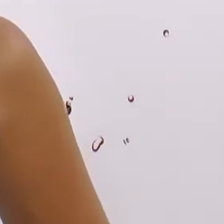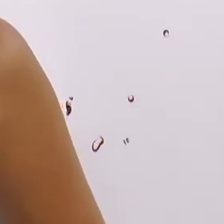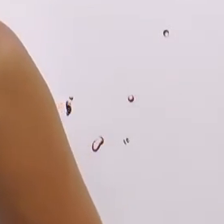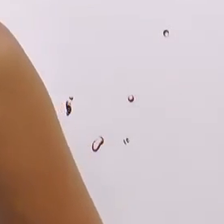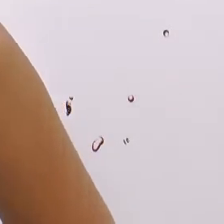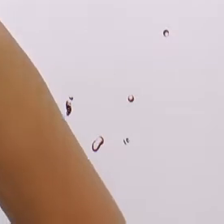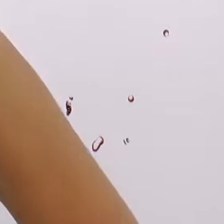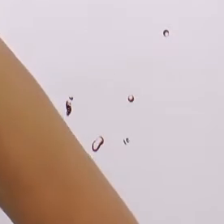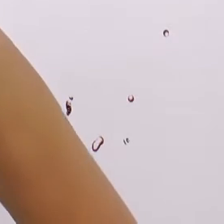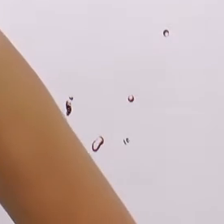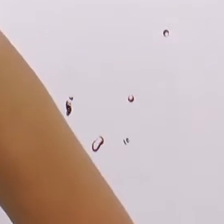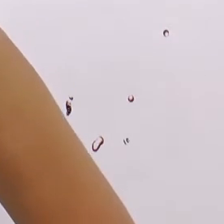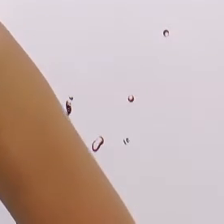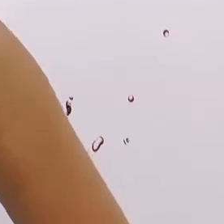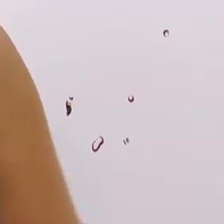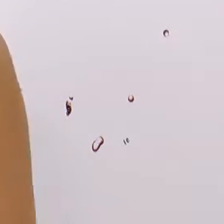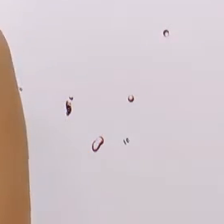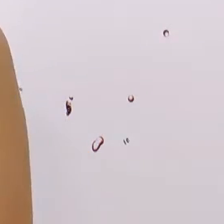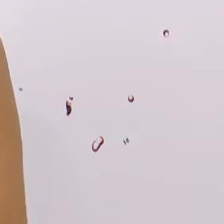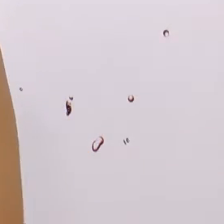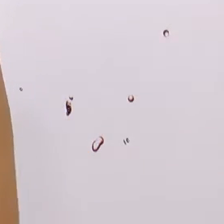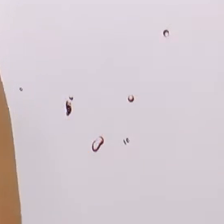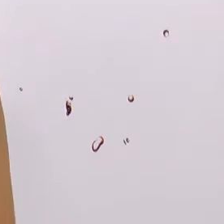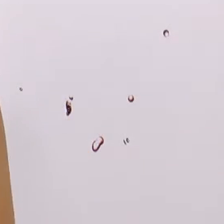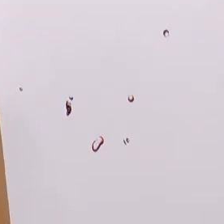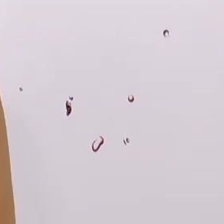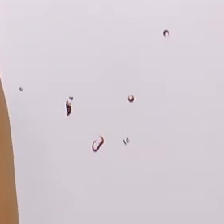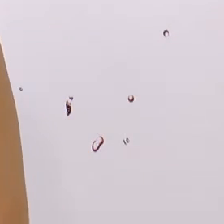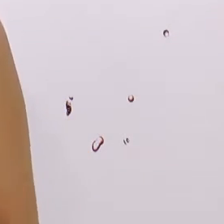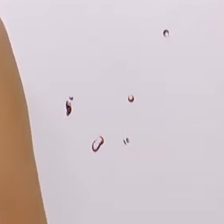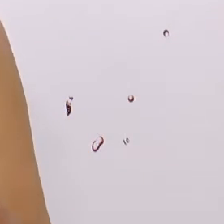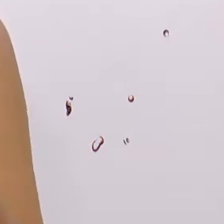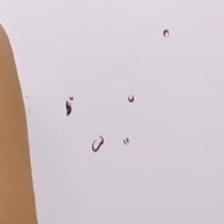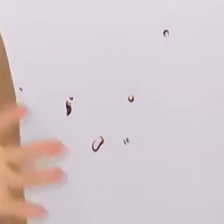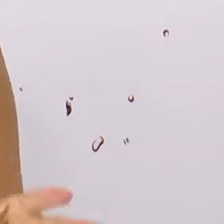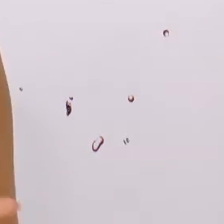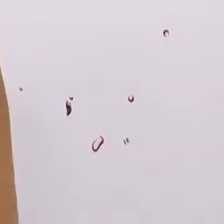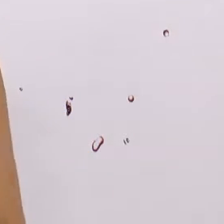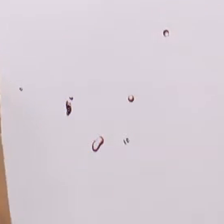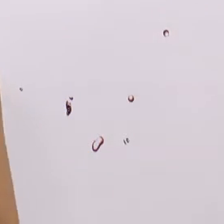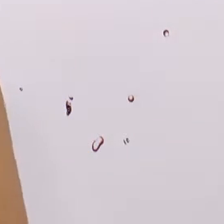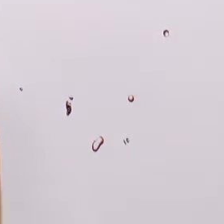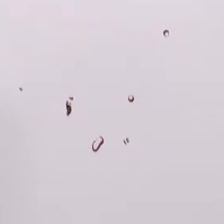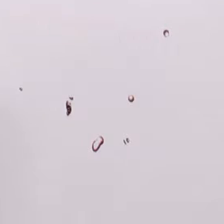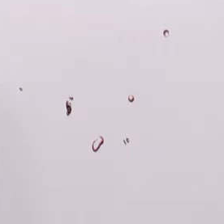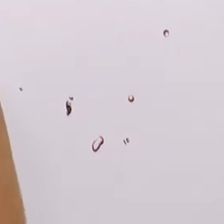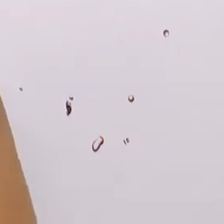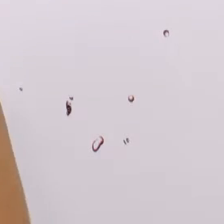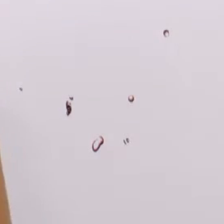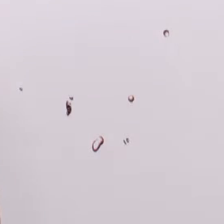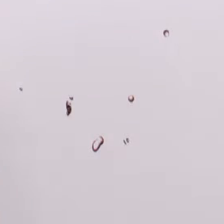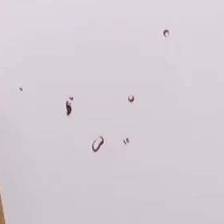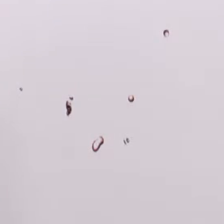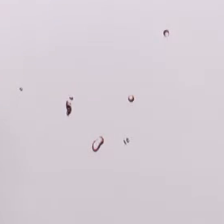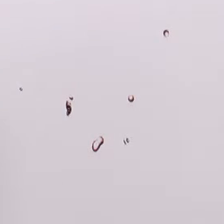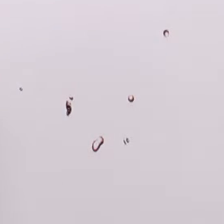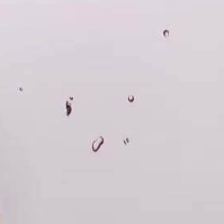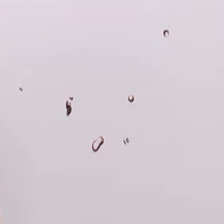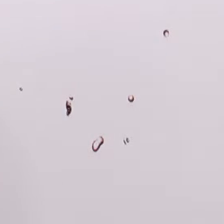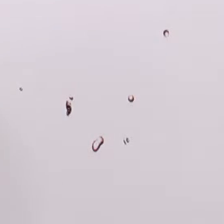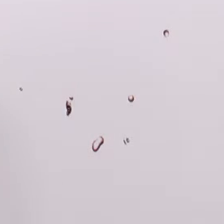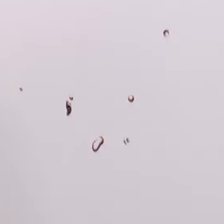bienvenida a este viernes, mi querida Barranca Bermeja, caramba, porque ya se metió el fin de semana, pero también se nos metió en la Semana Mayor, la Semana